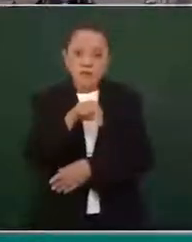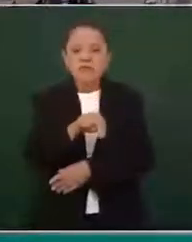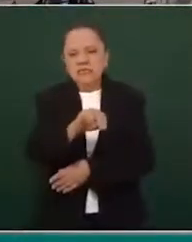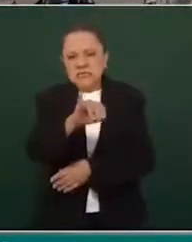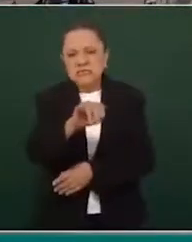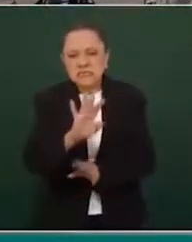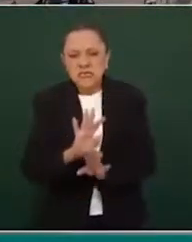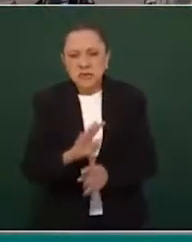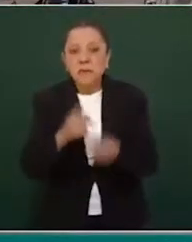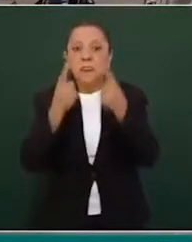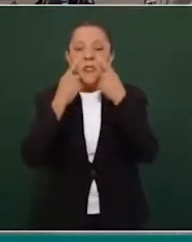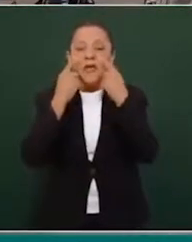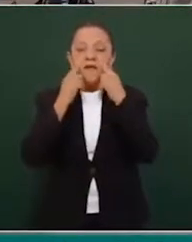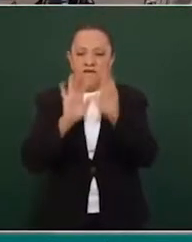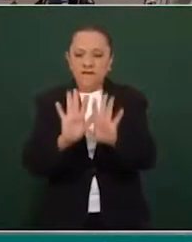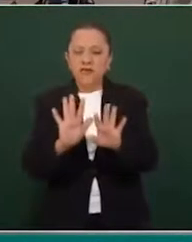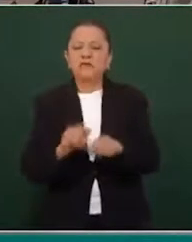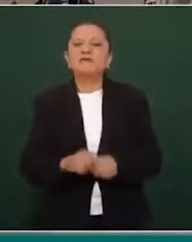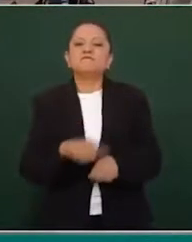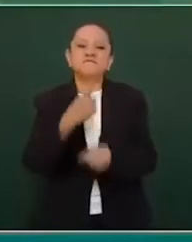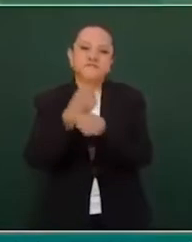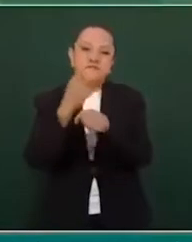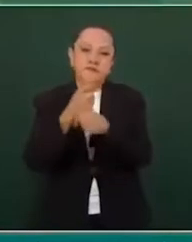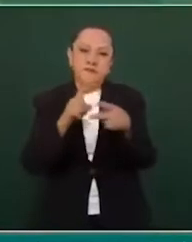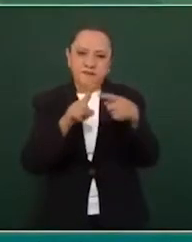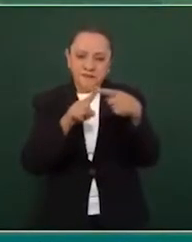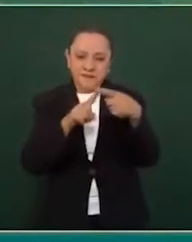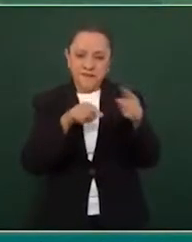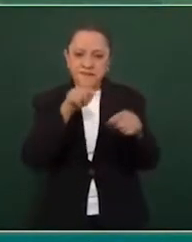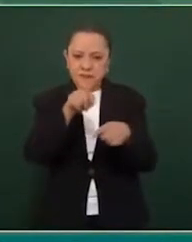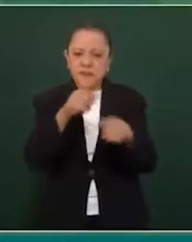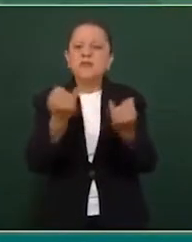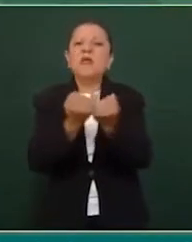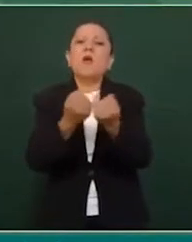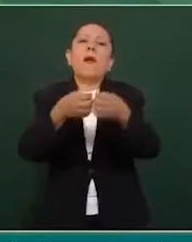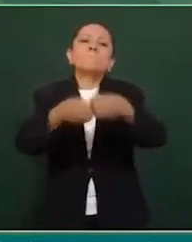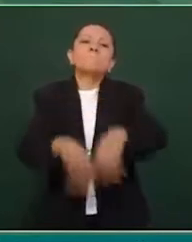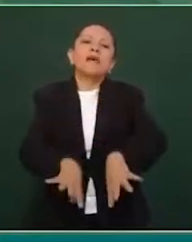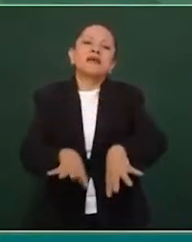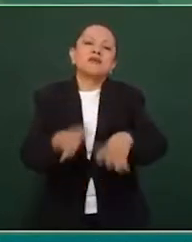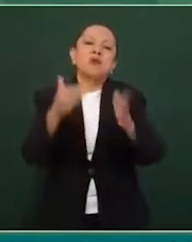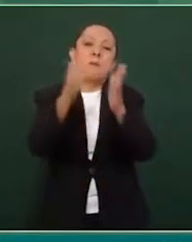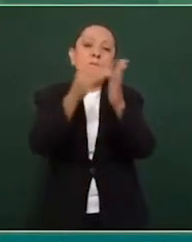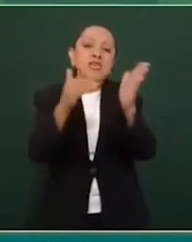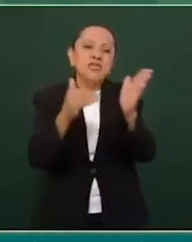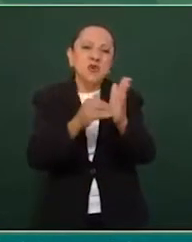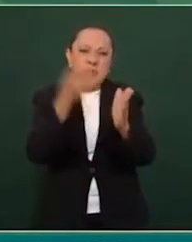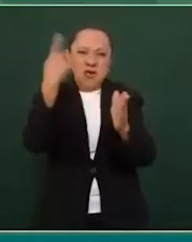Acerca de las pérdidas millonarias, es lo mismo, ¿no? Es